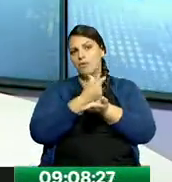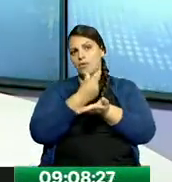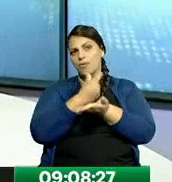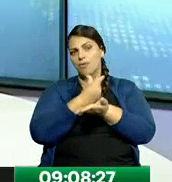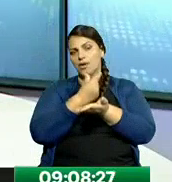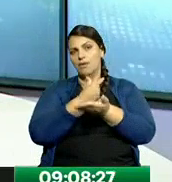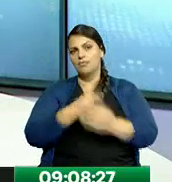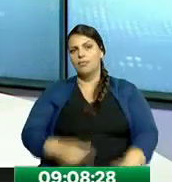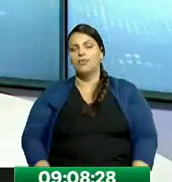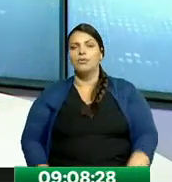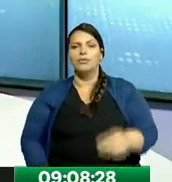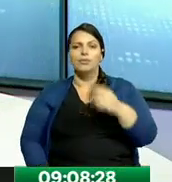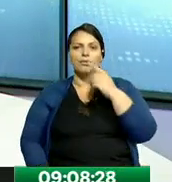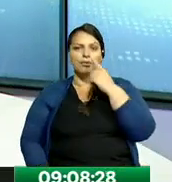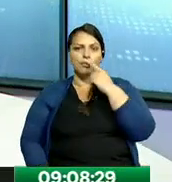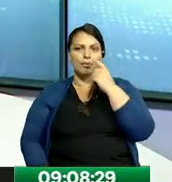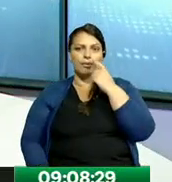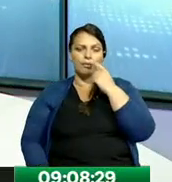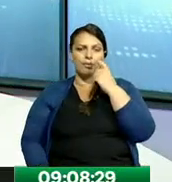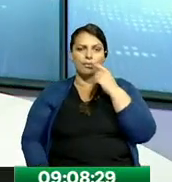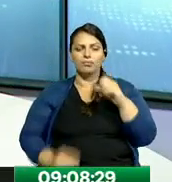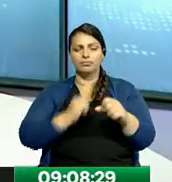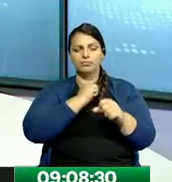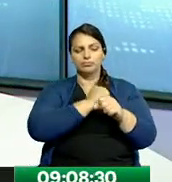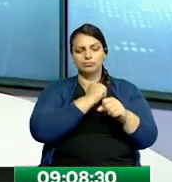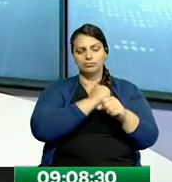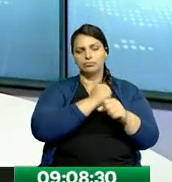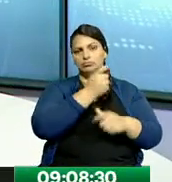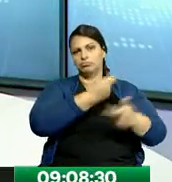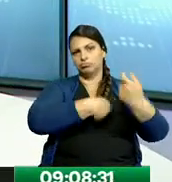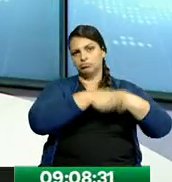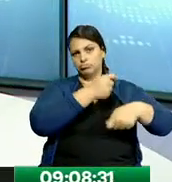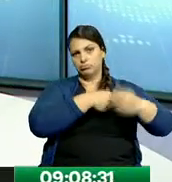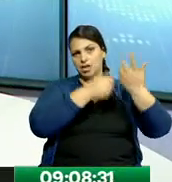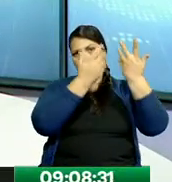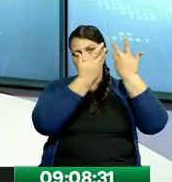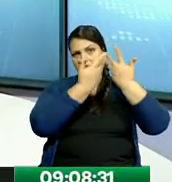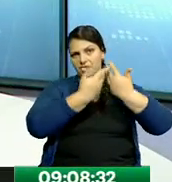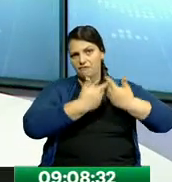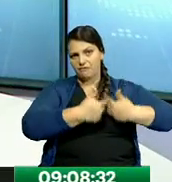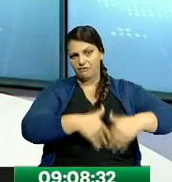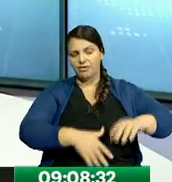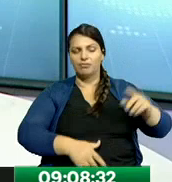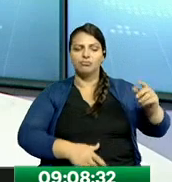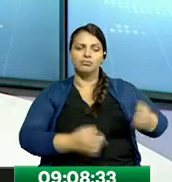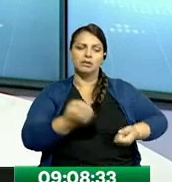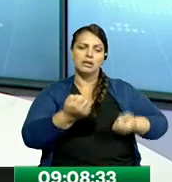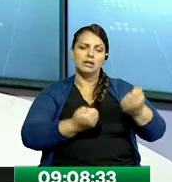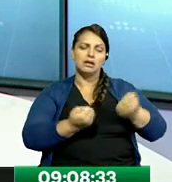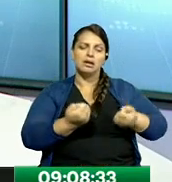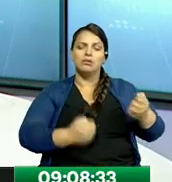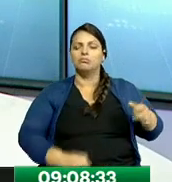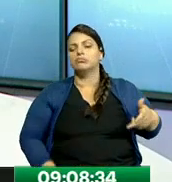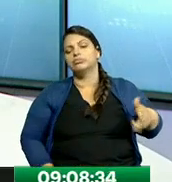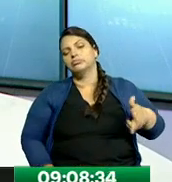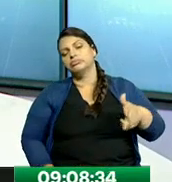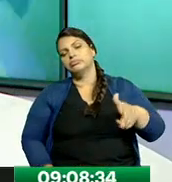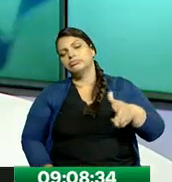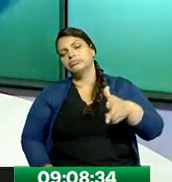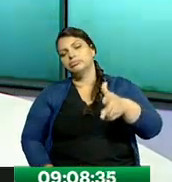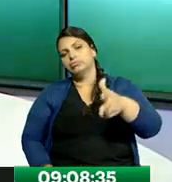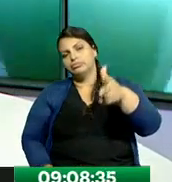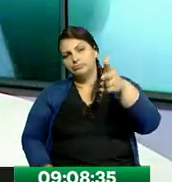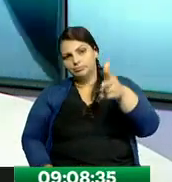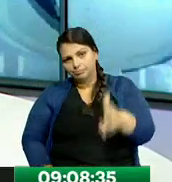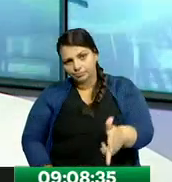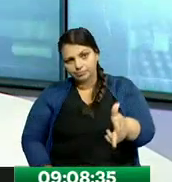de diciembre. Según los moradores, el sector se ha convertido en blanco de la delincuencia común, por lo que solicitan que se redoble los